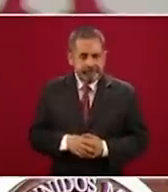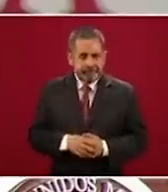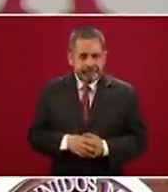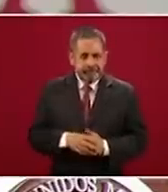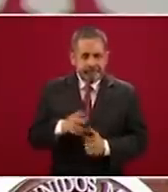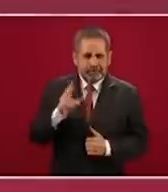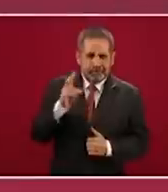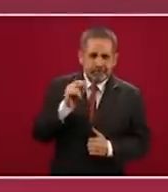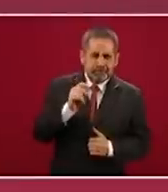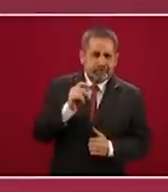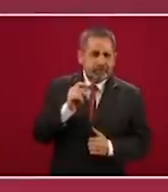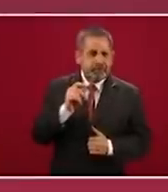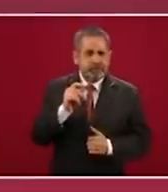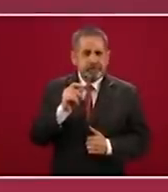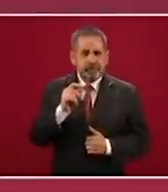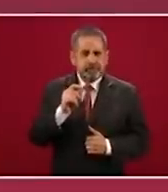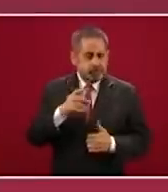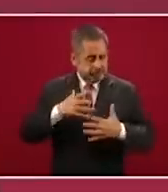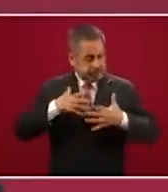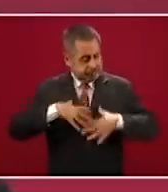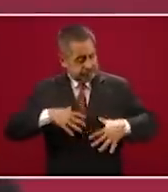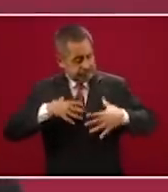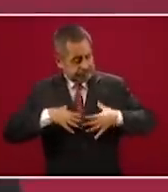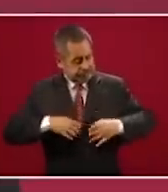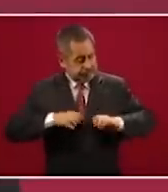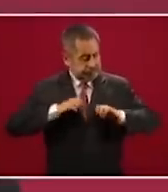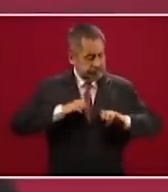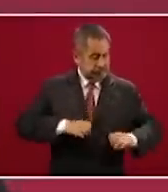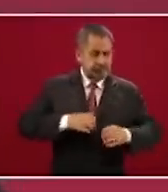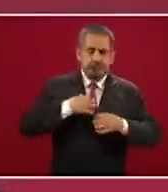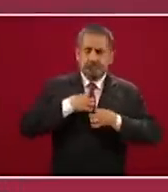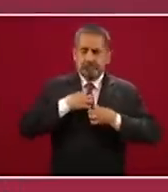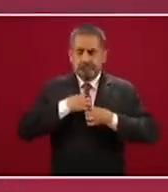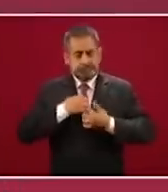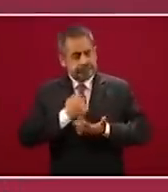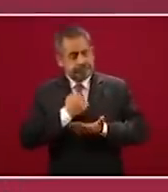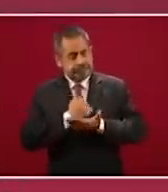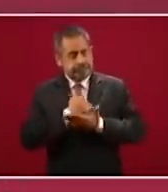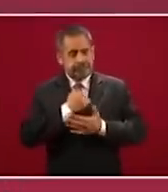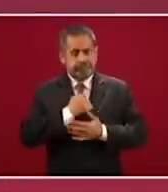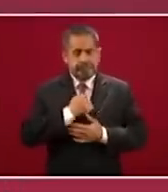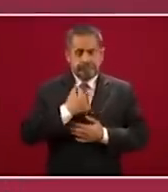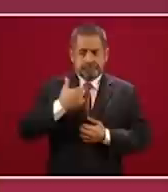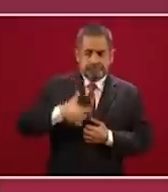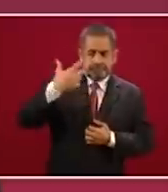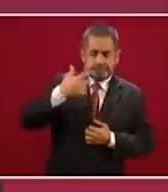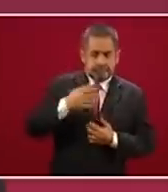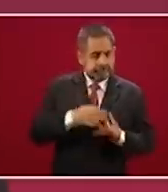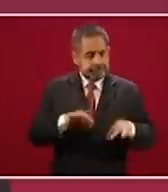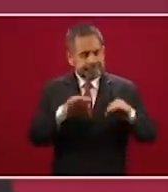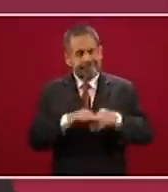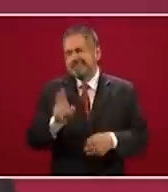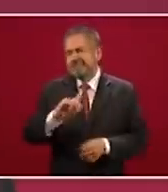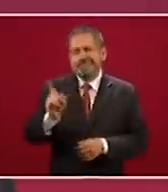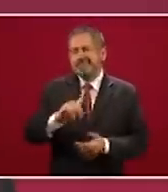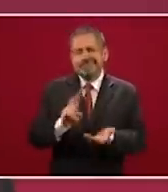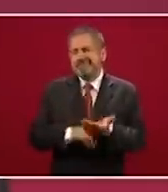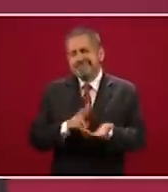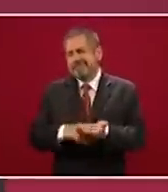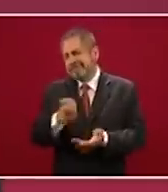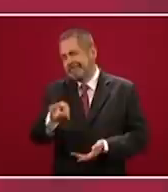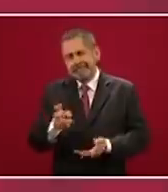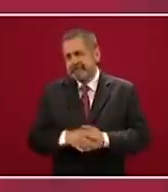se es importante por la ropa, por la marca.